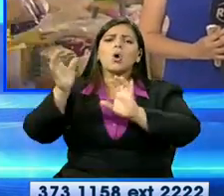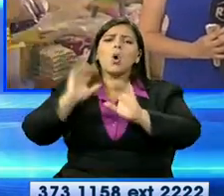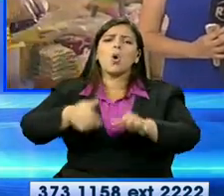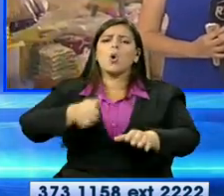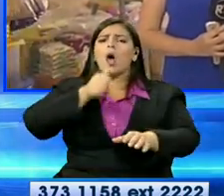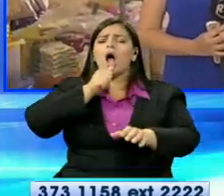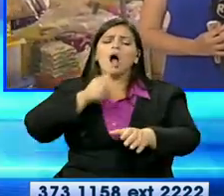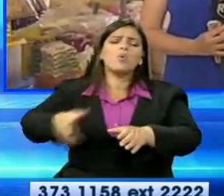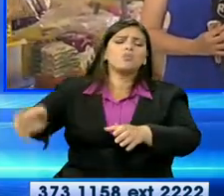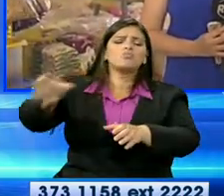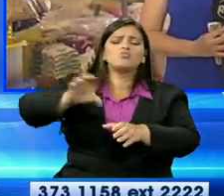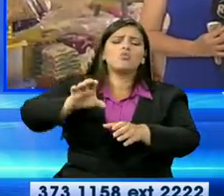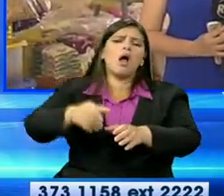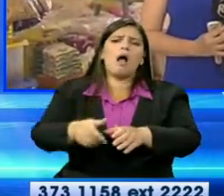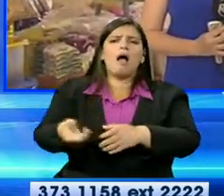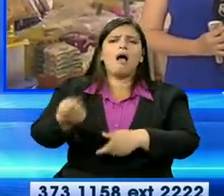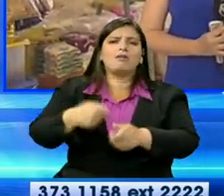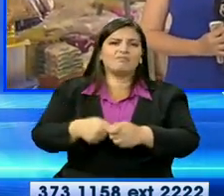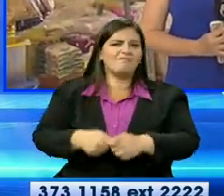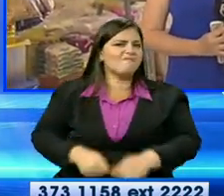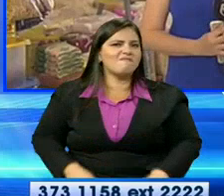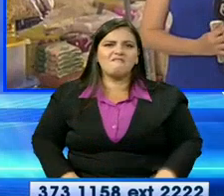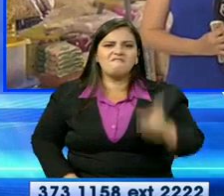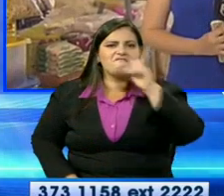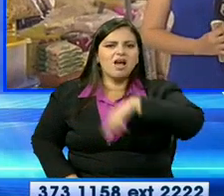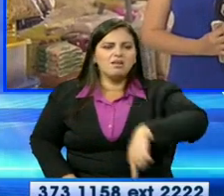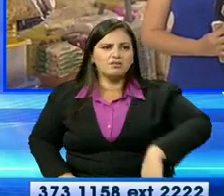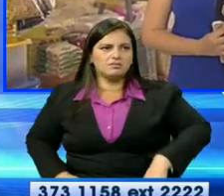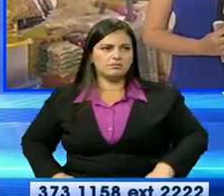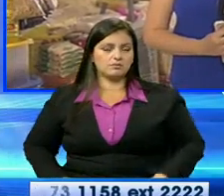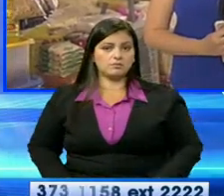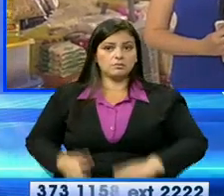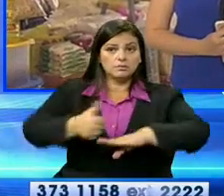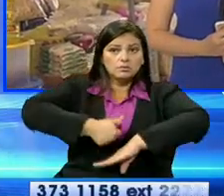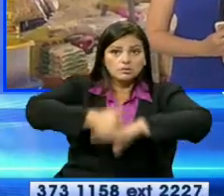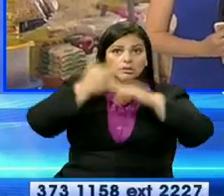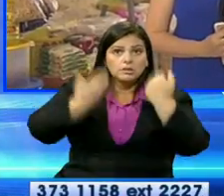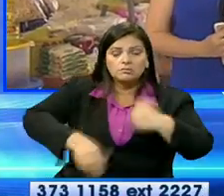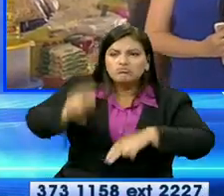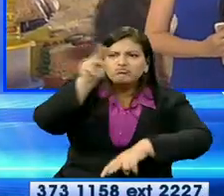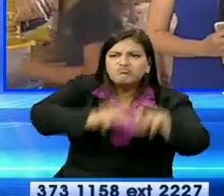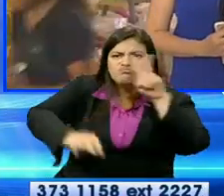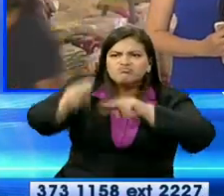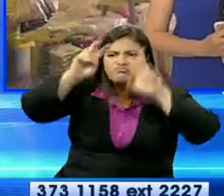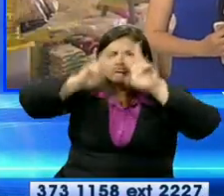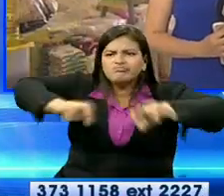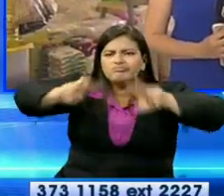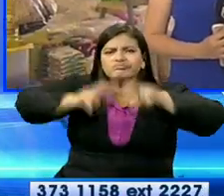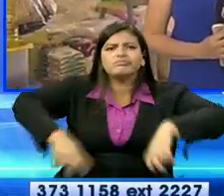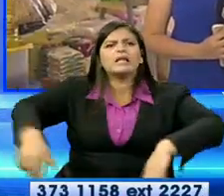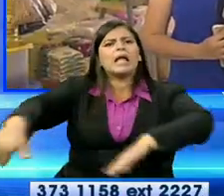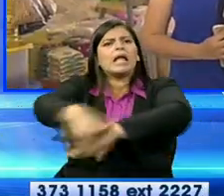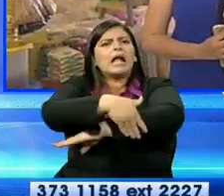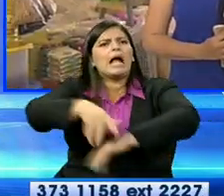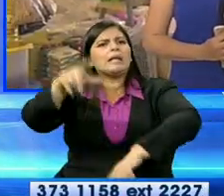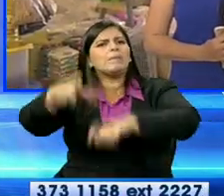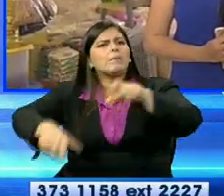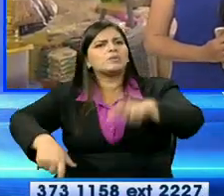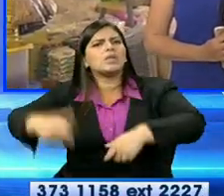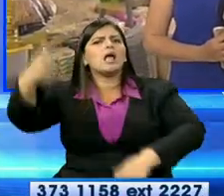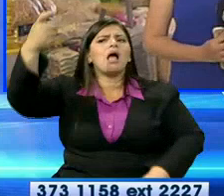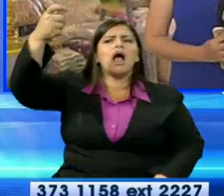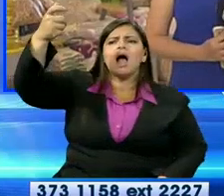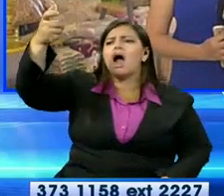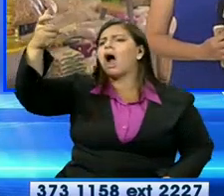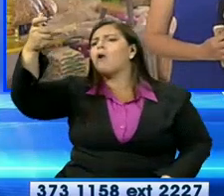las autoridades? ¿Hay alguien que controle? ¿Hay alguien que haya hecho una inspección, una investigación, que estén para porque cualquier hijo